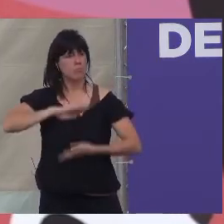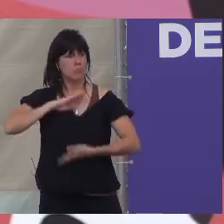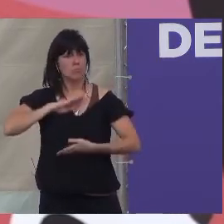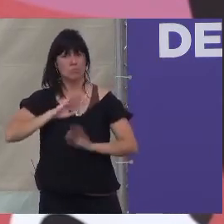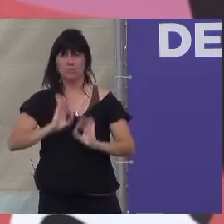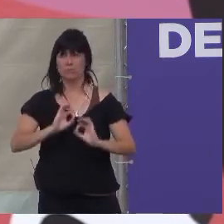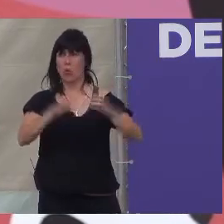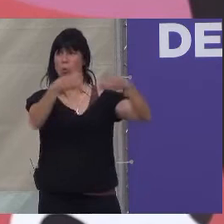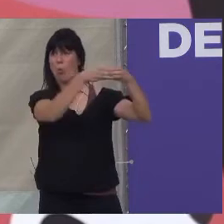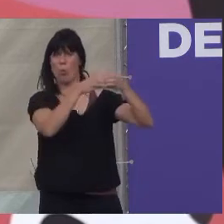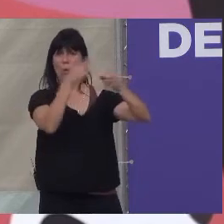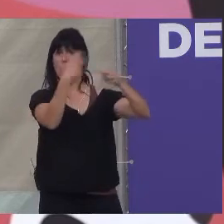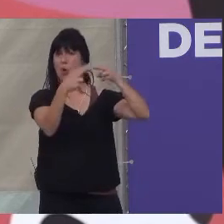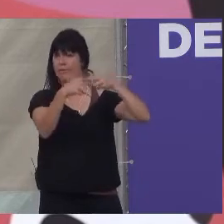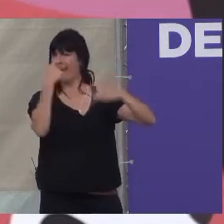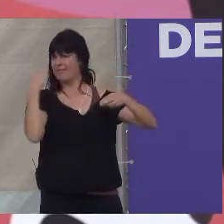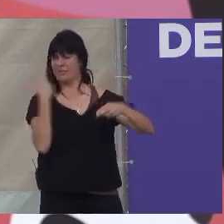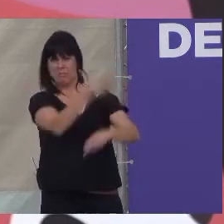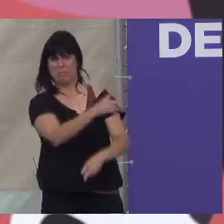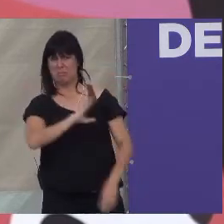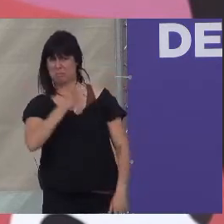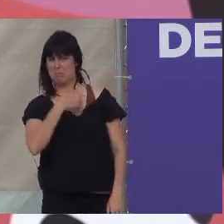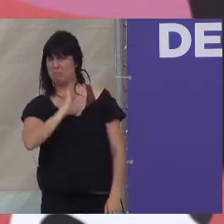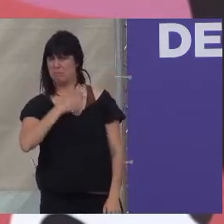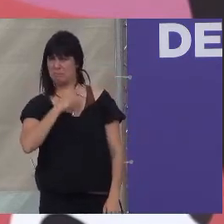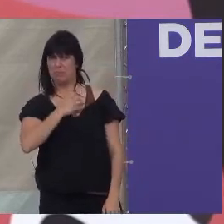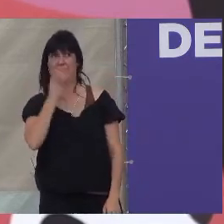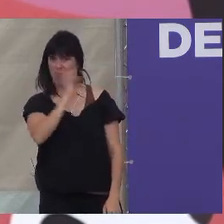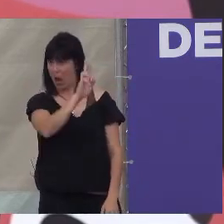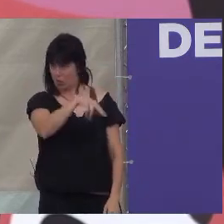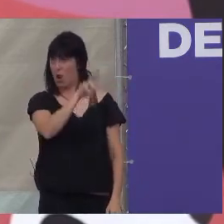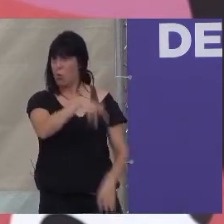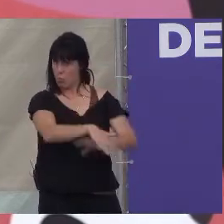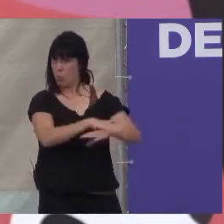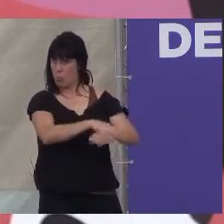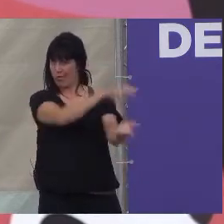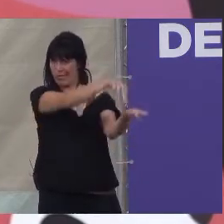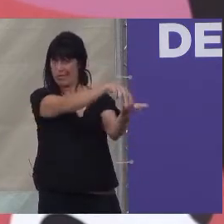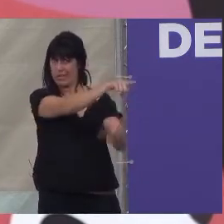clase política antigua que todavía sigue en el poder.